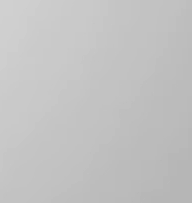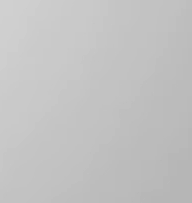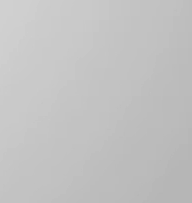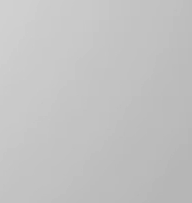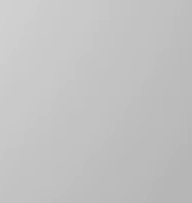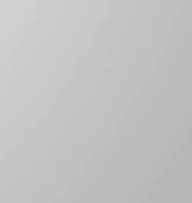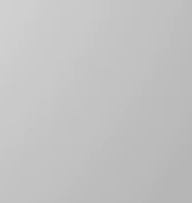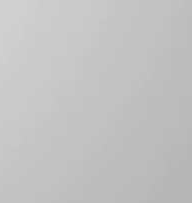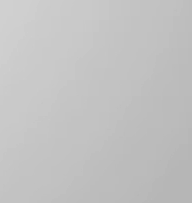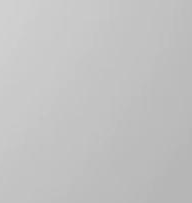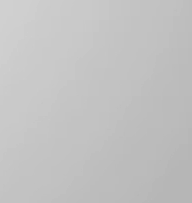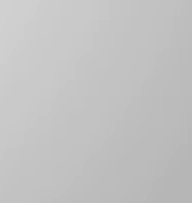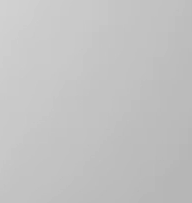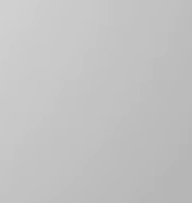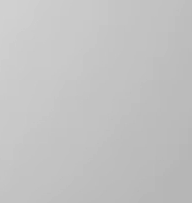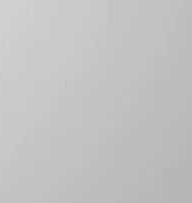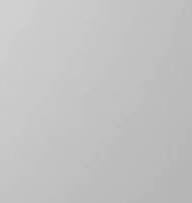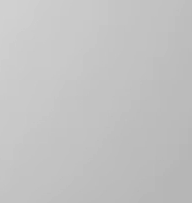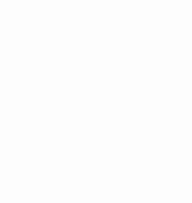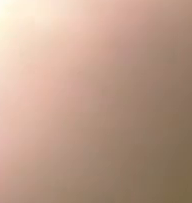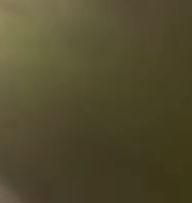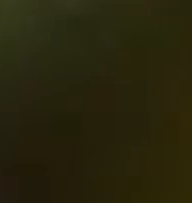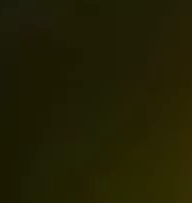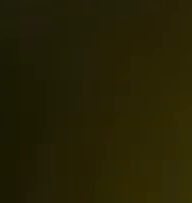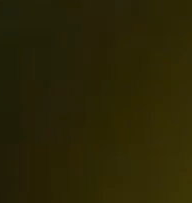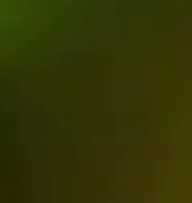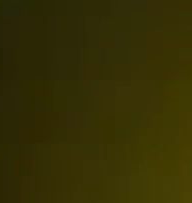más cerca de la gente